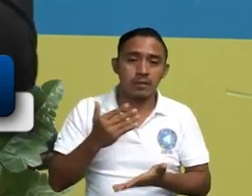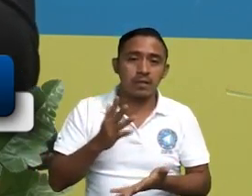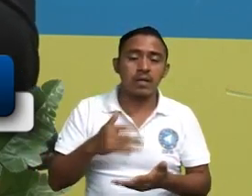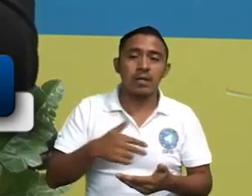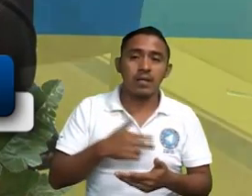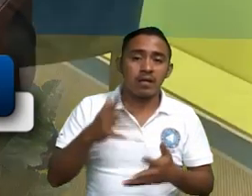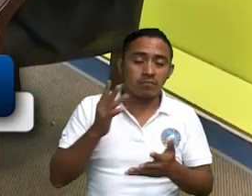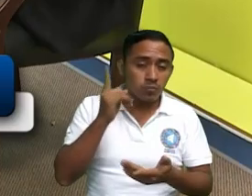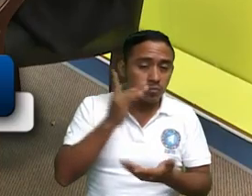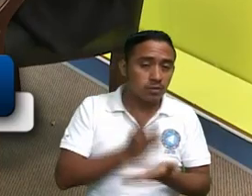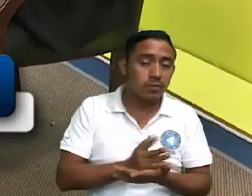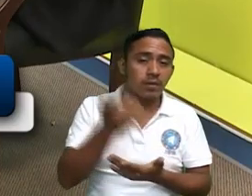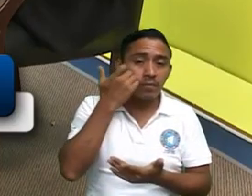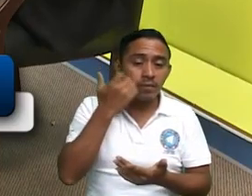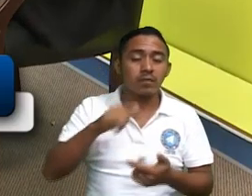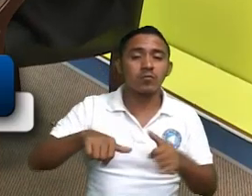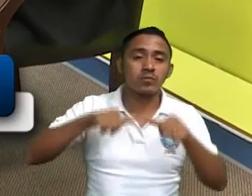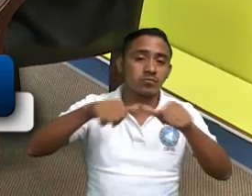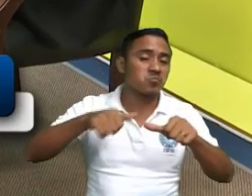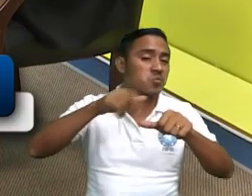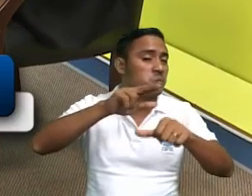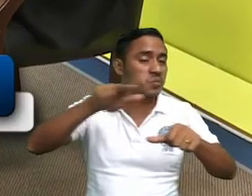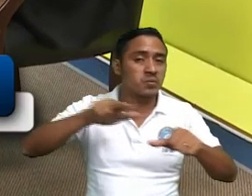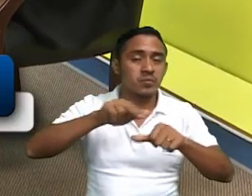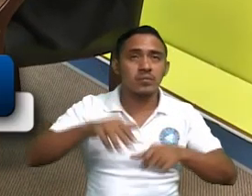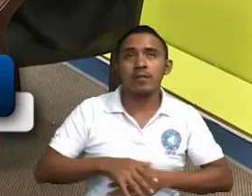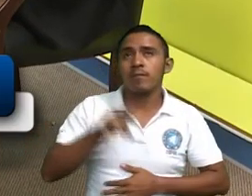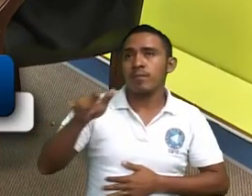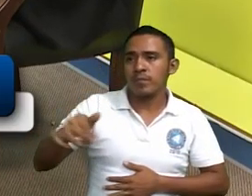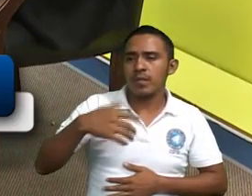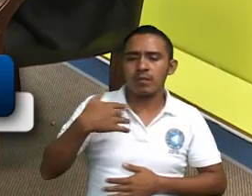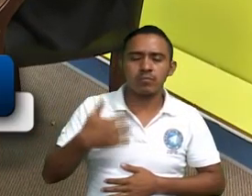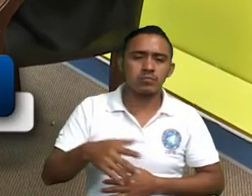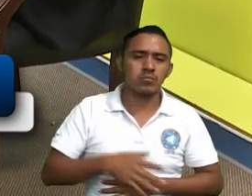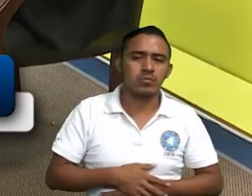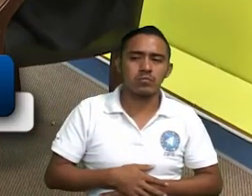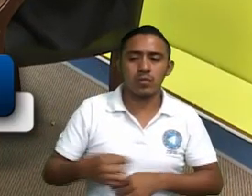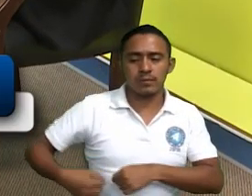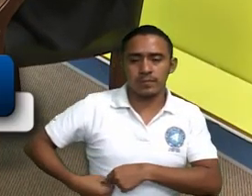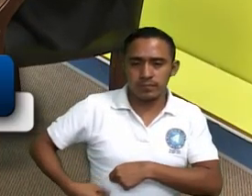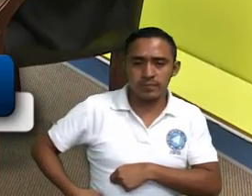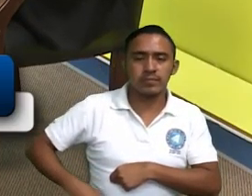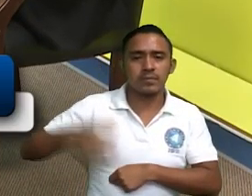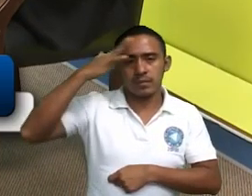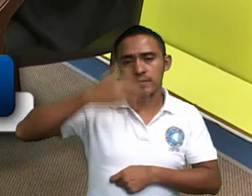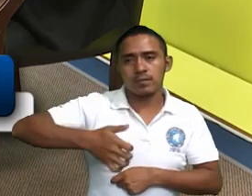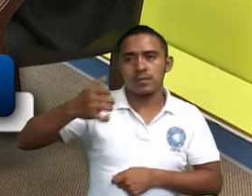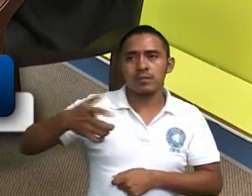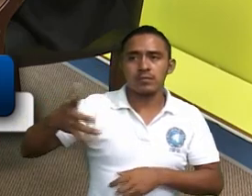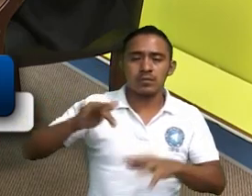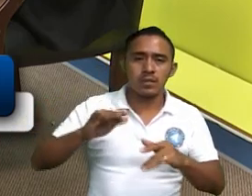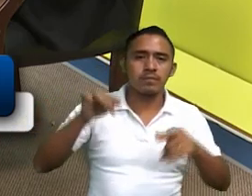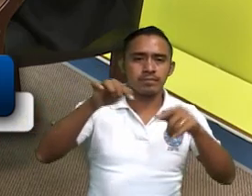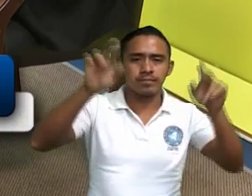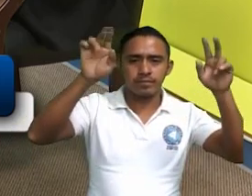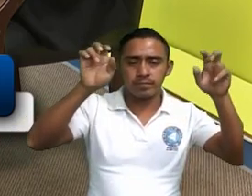cálculos. Hablemos de nuestro país, doctor. Por ejemplo, en su caso, que usted es un cirujano general y está anotado en este tema,